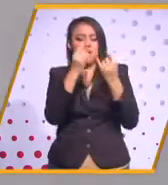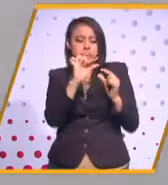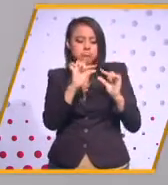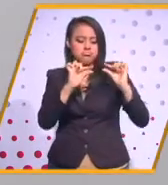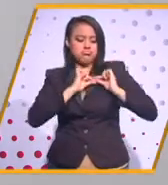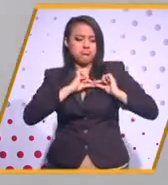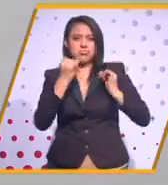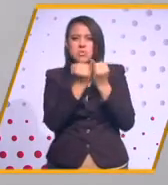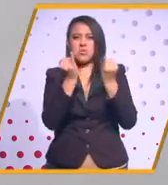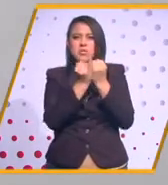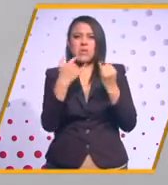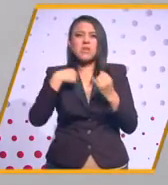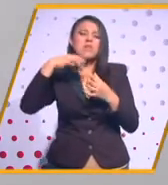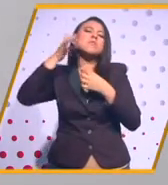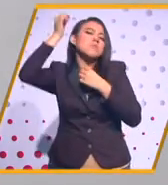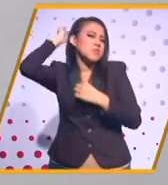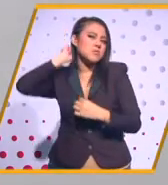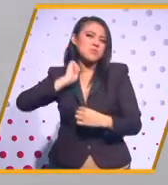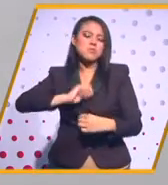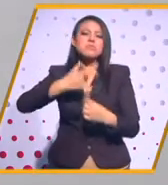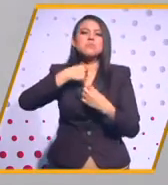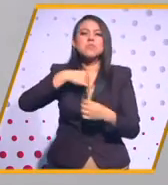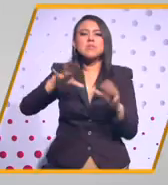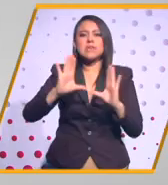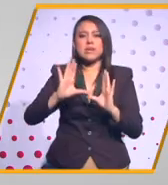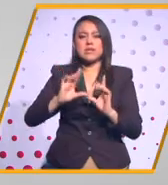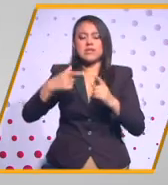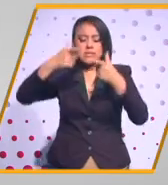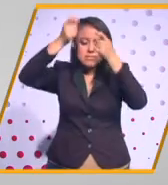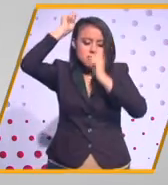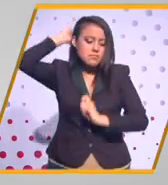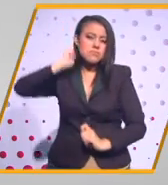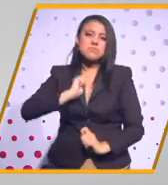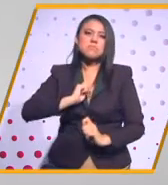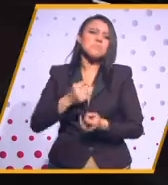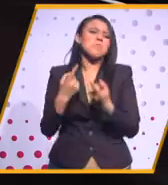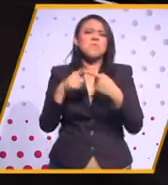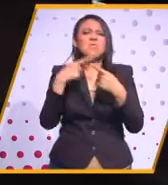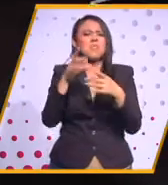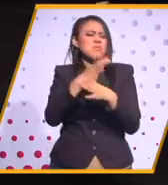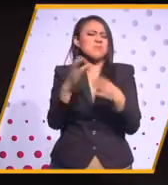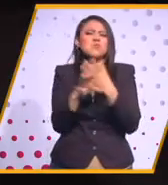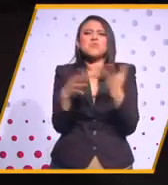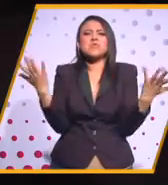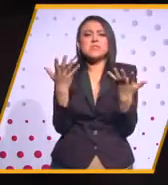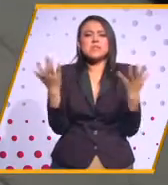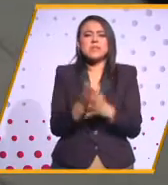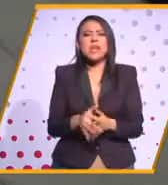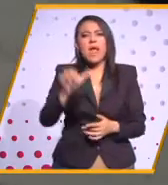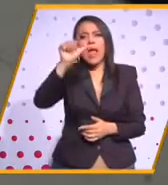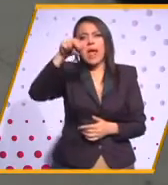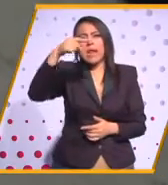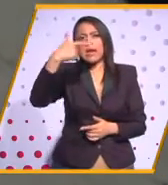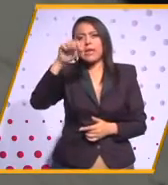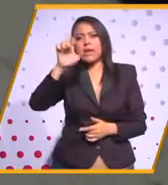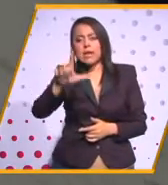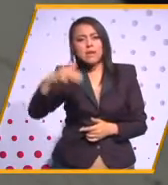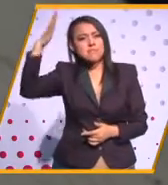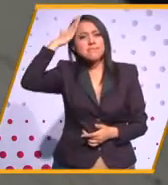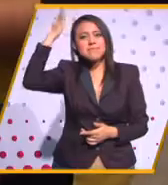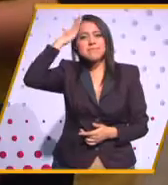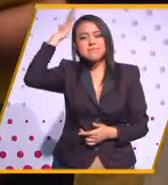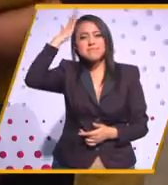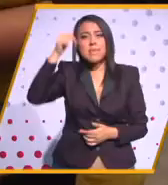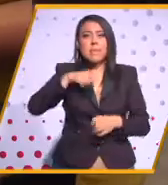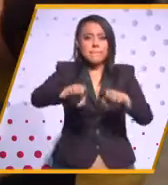lanyard, que son colgantes para portacredenciales, y algunas otras cosas más. El señor Ángel Cuellar encabeza esta empresa 100%